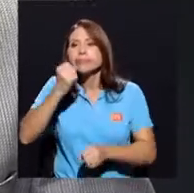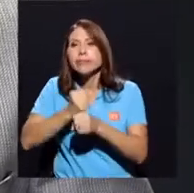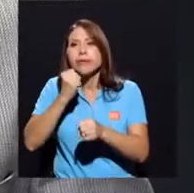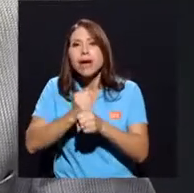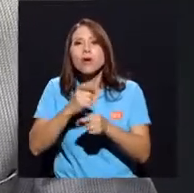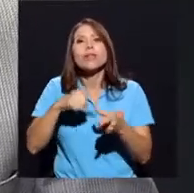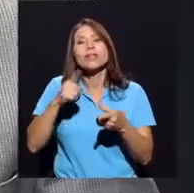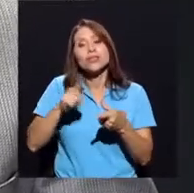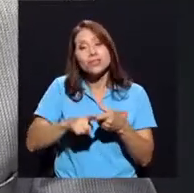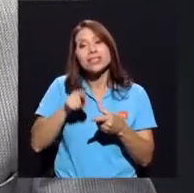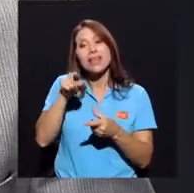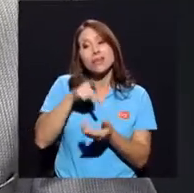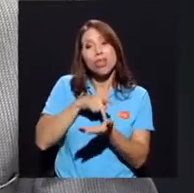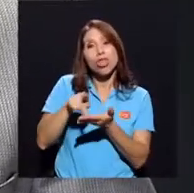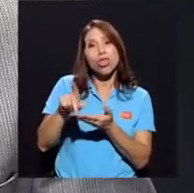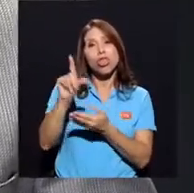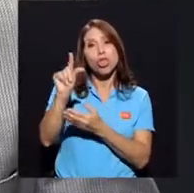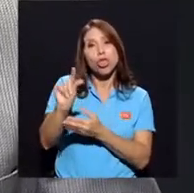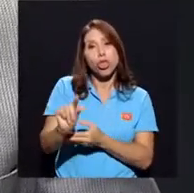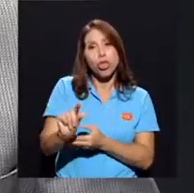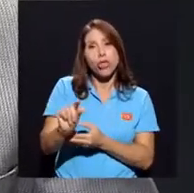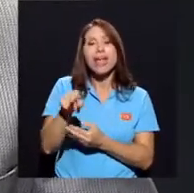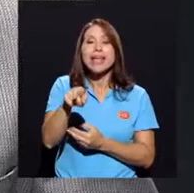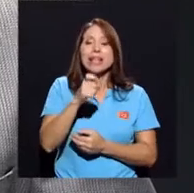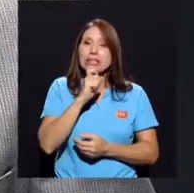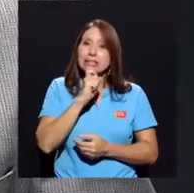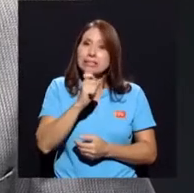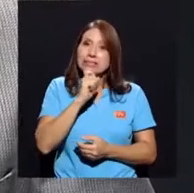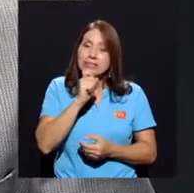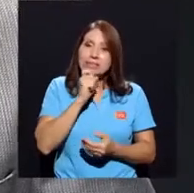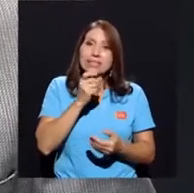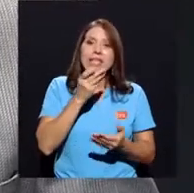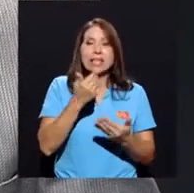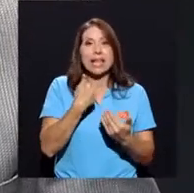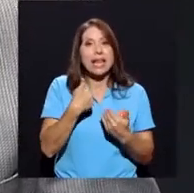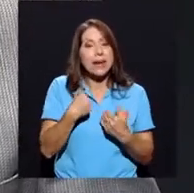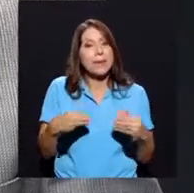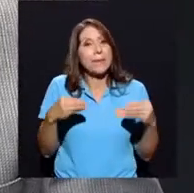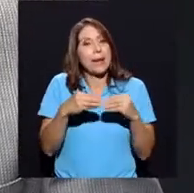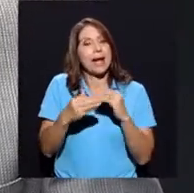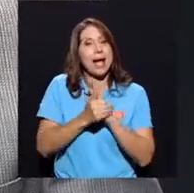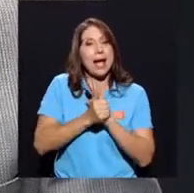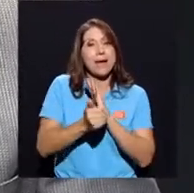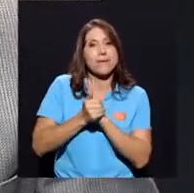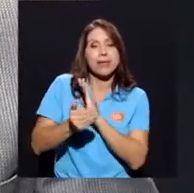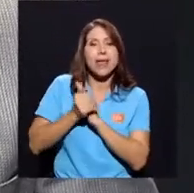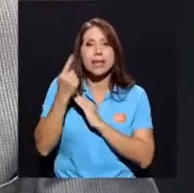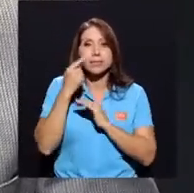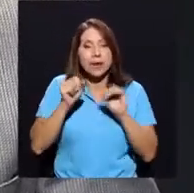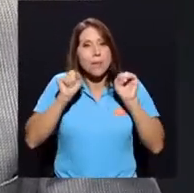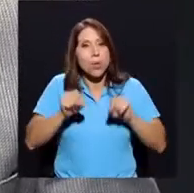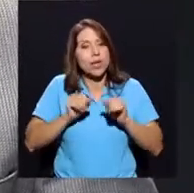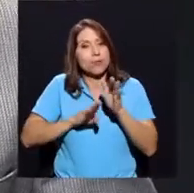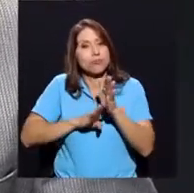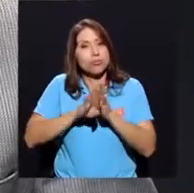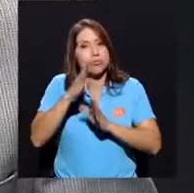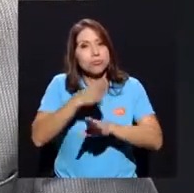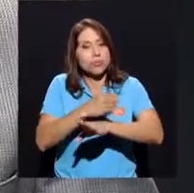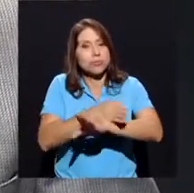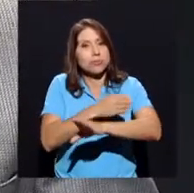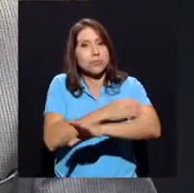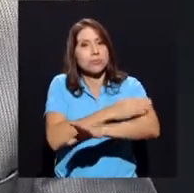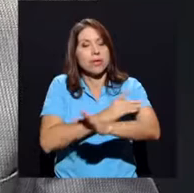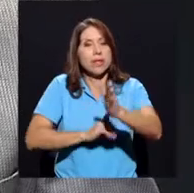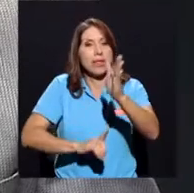pagar muy mal y que les va a costar mucho adquirir habilidades para poder seguir avanzando en su desarrollo